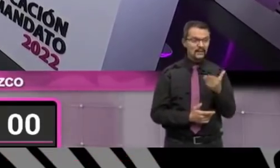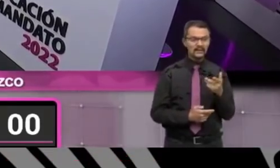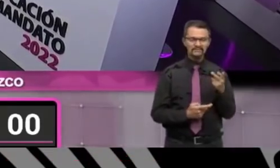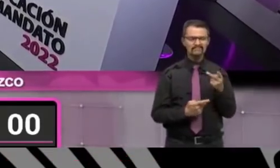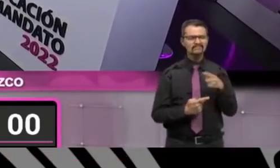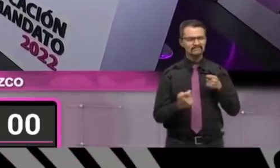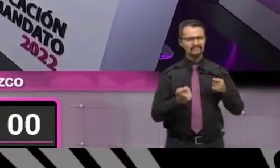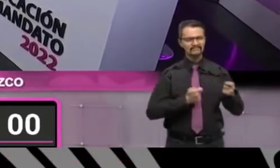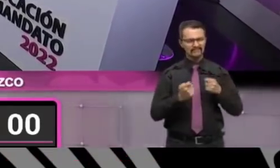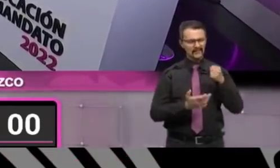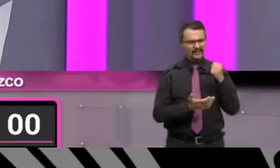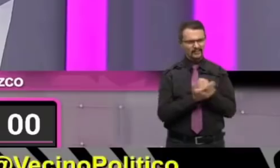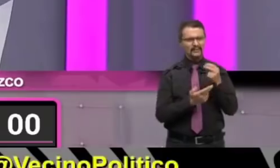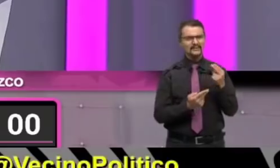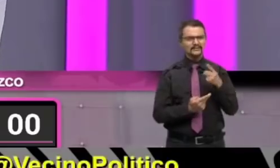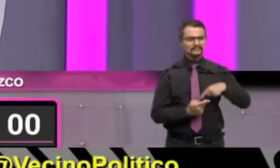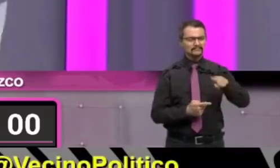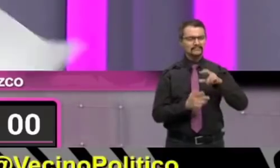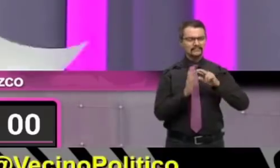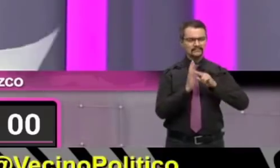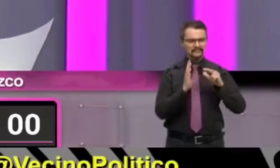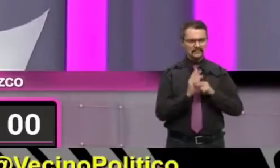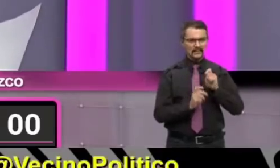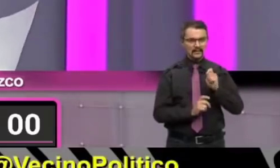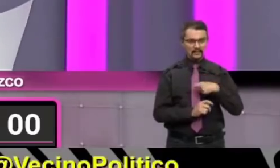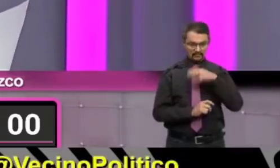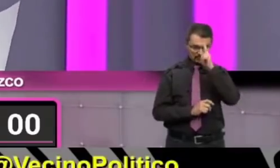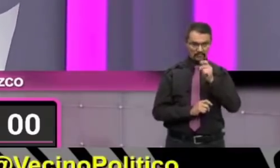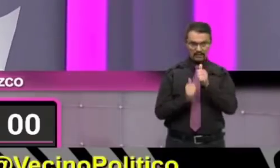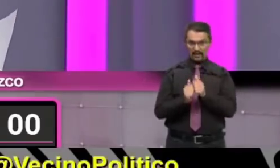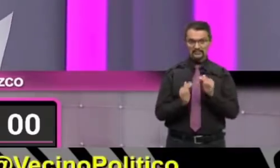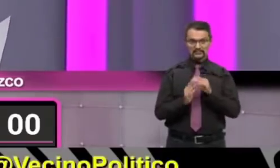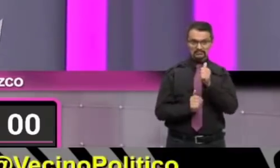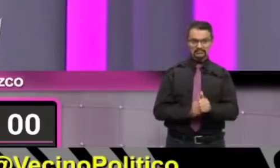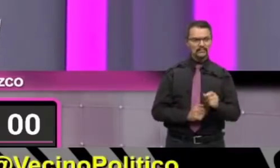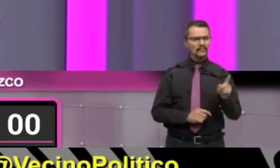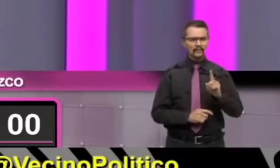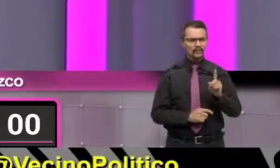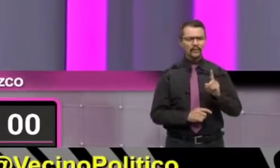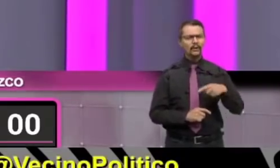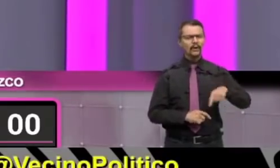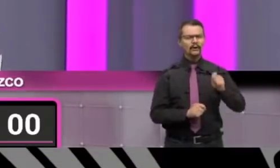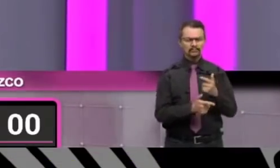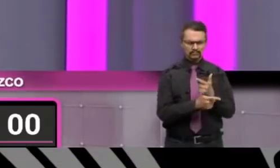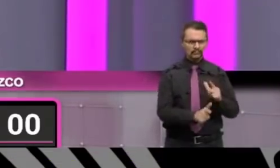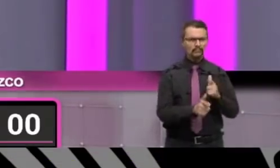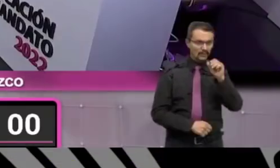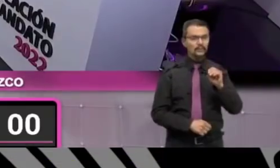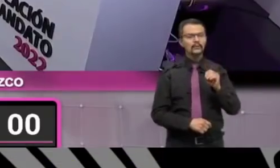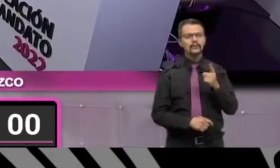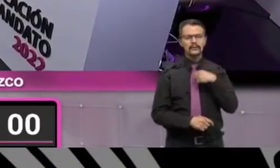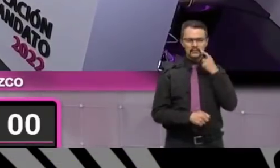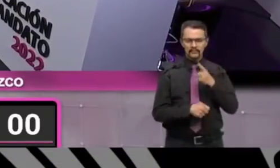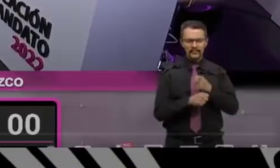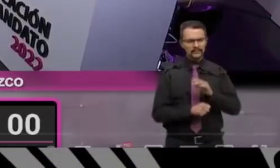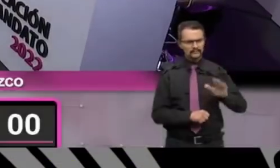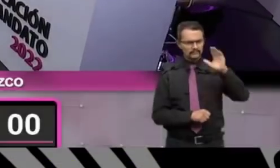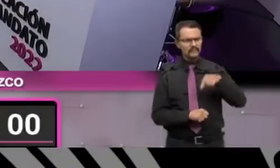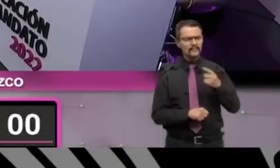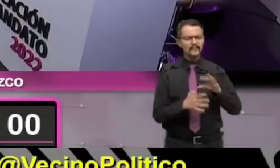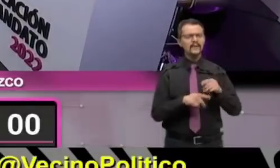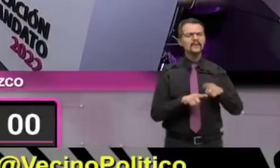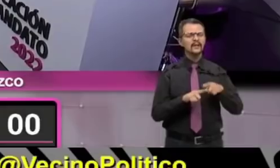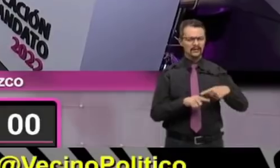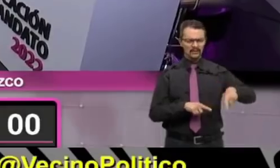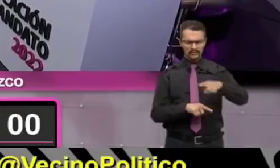Es decir, aquí no hubo toques de queda, no hubo represión, no hubo obligatoriedad. ¿Qué piensan sobre esto? Empiezo la discusión con este asunto. Quien quiera tomar la palabra. Bueno, fíjate